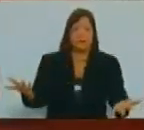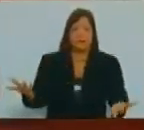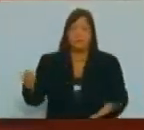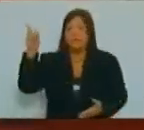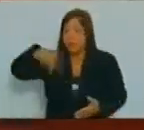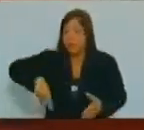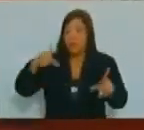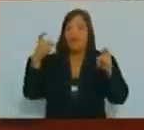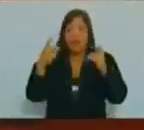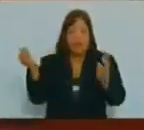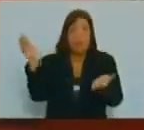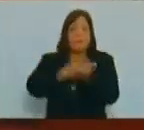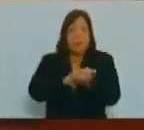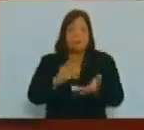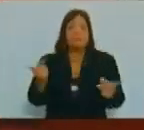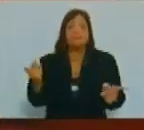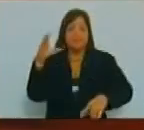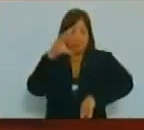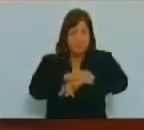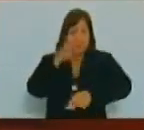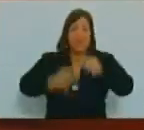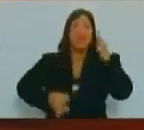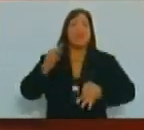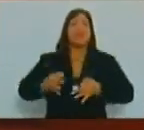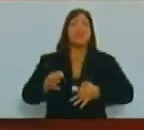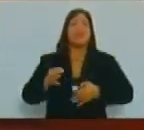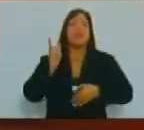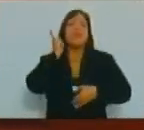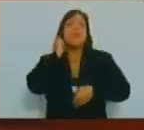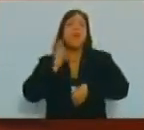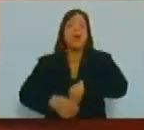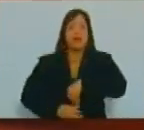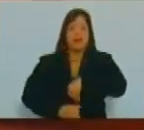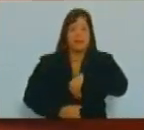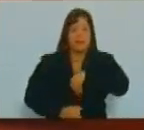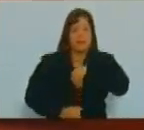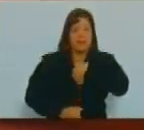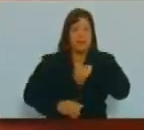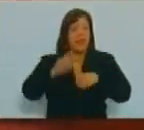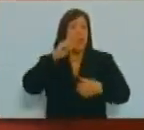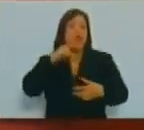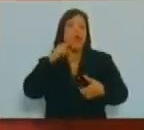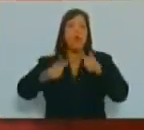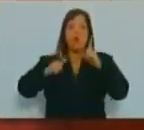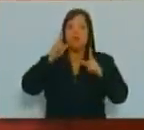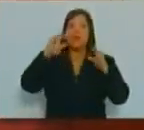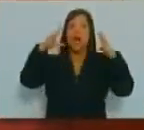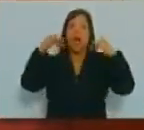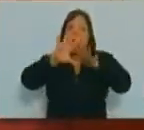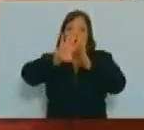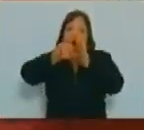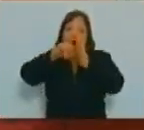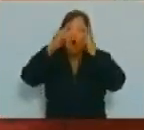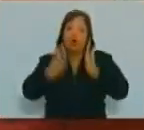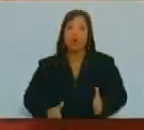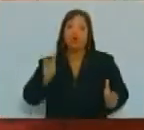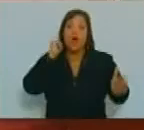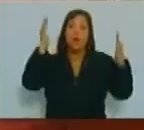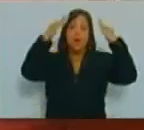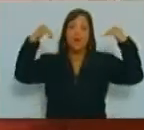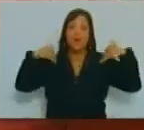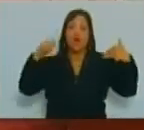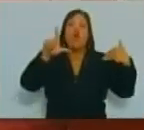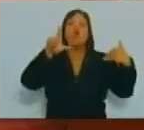padre porque la señora que se fue con los reales la corrupta de la luisa mar me de ortega